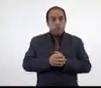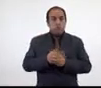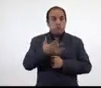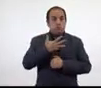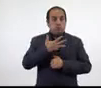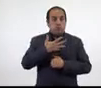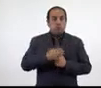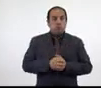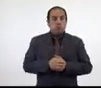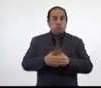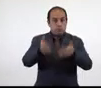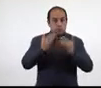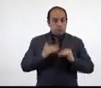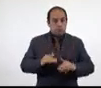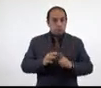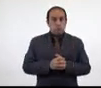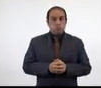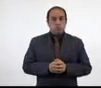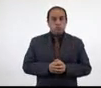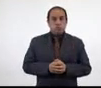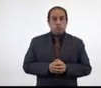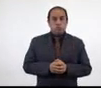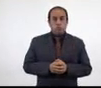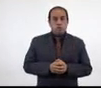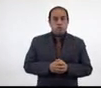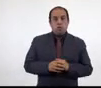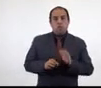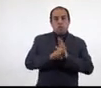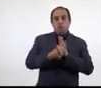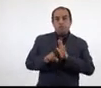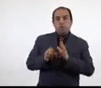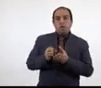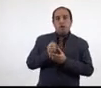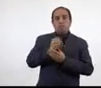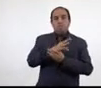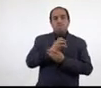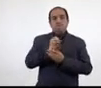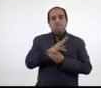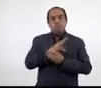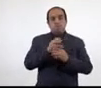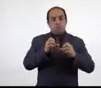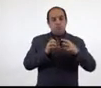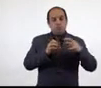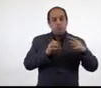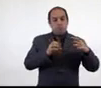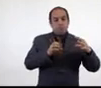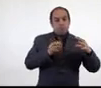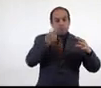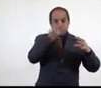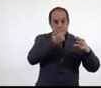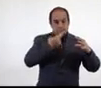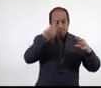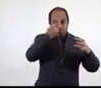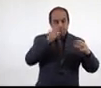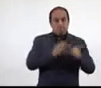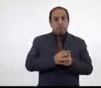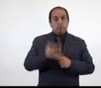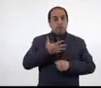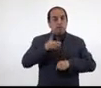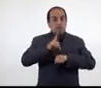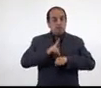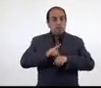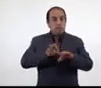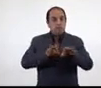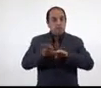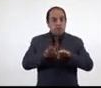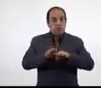llevando a cabo. Adelante. En el caso de microondas de alta frecuencia, se ha concluido desde hace varios días. Se está trabajando en